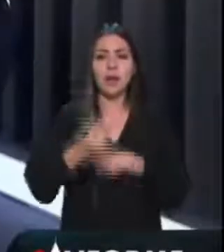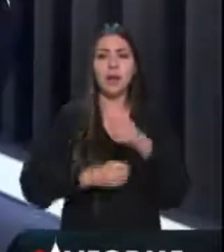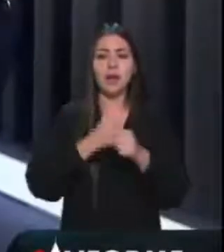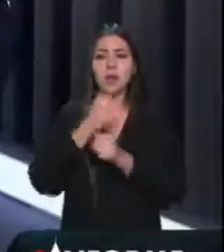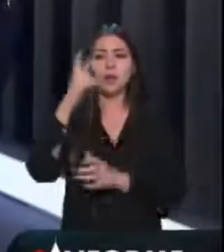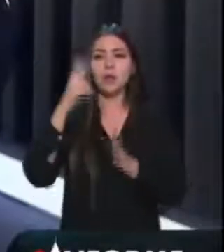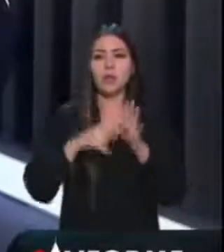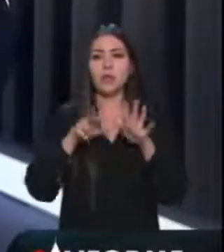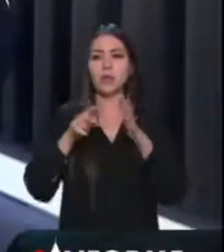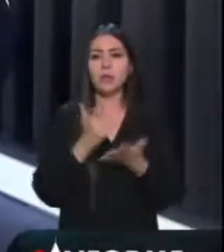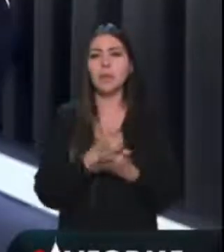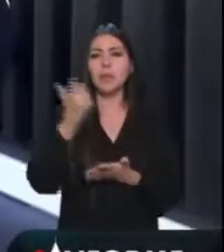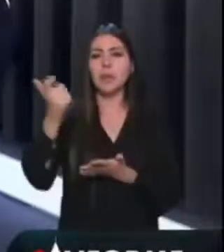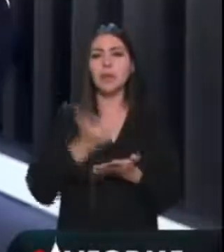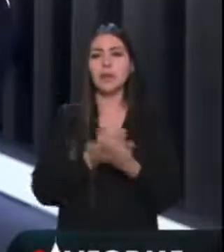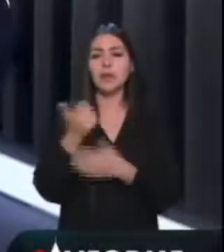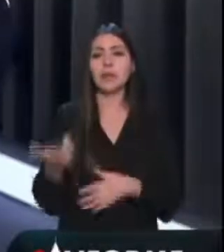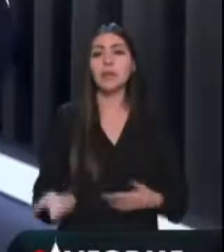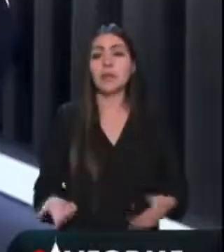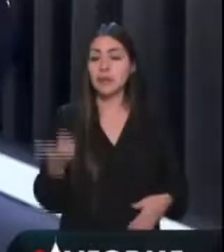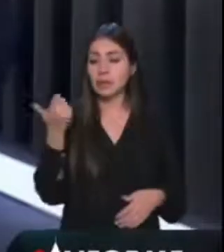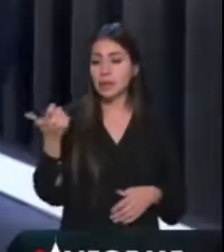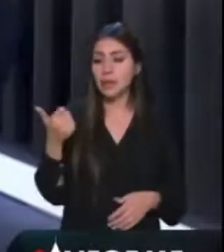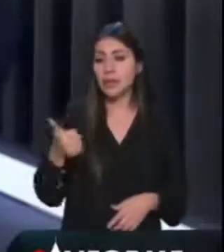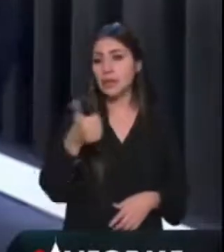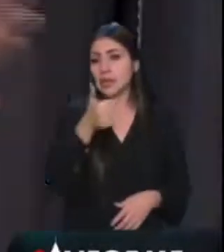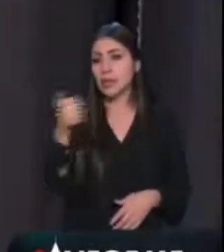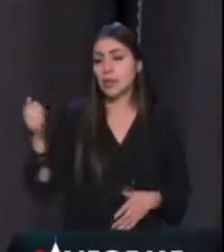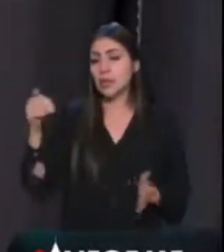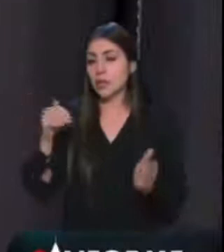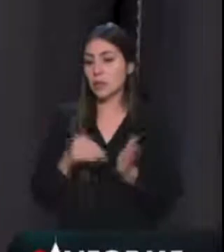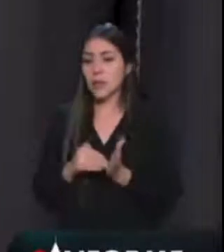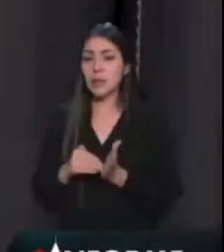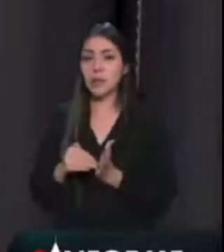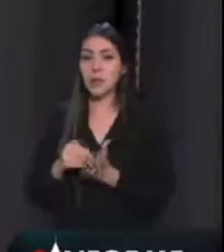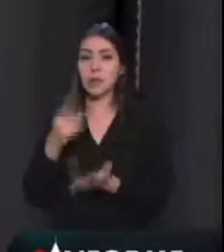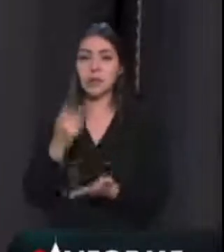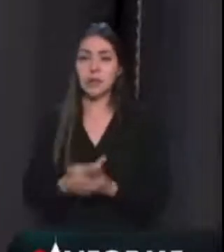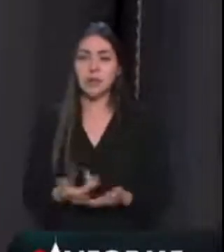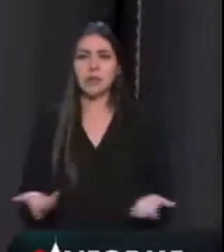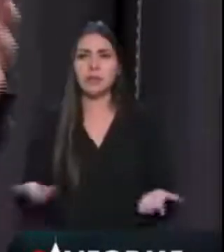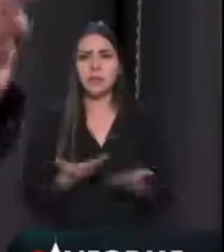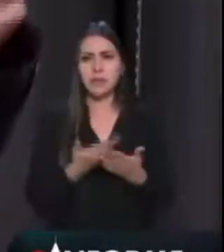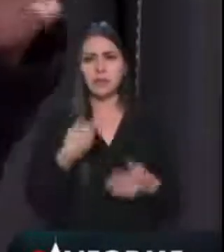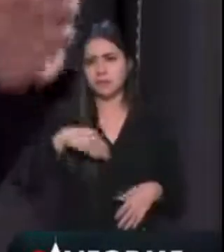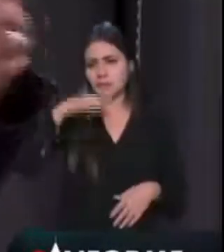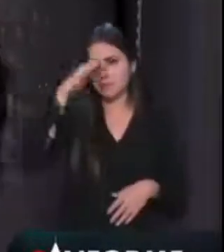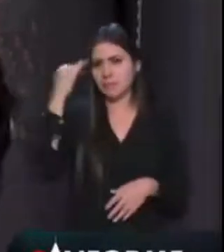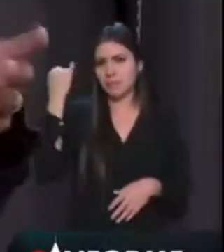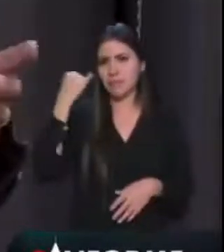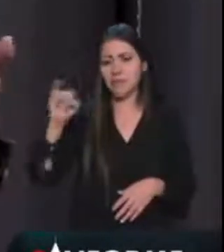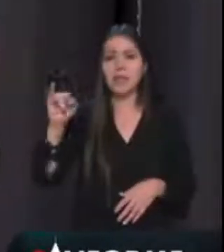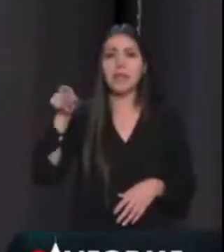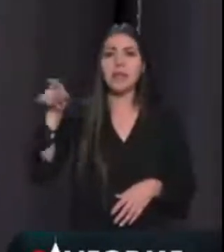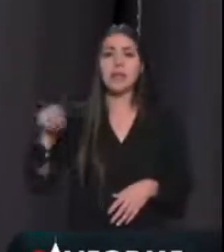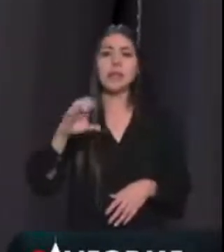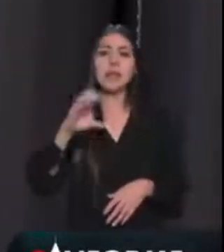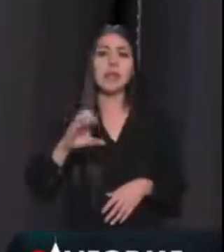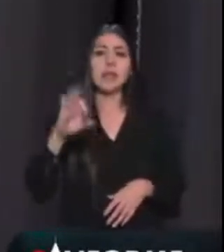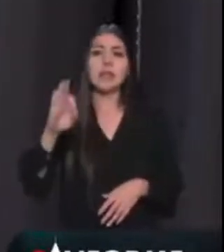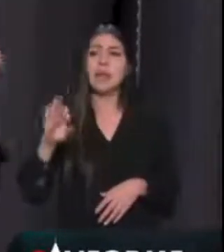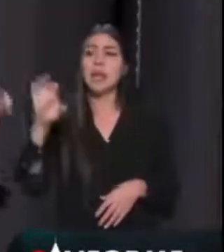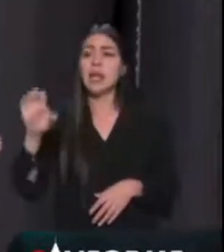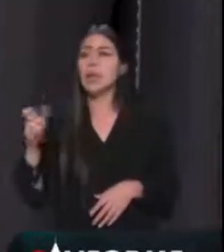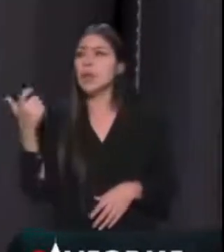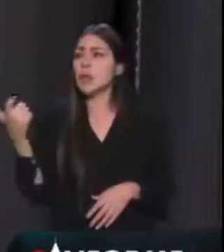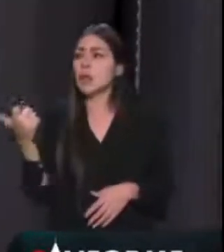2018. 600.000 millones de pesos. Ahora, a mí me parece ridículo que se diga que Comisión Federal no tiene dinero, o el gobierno